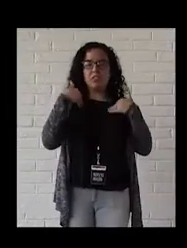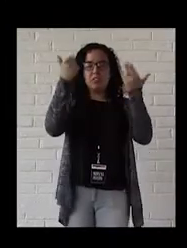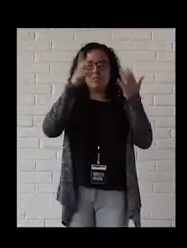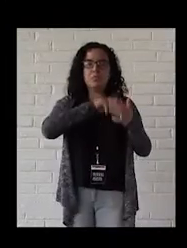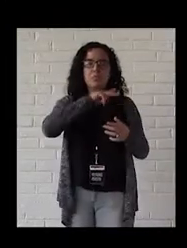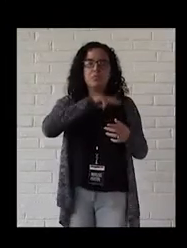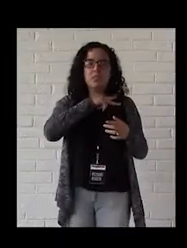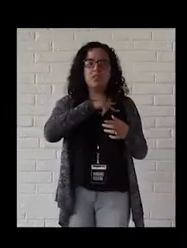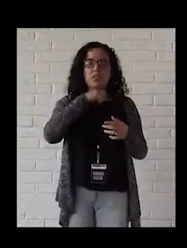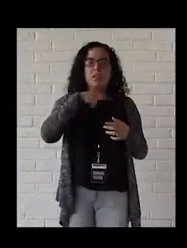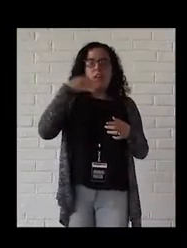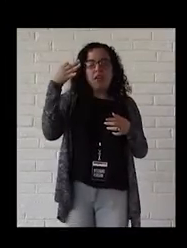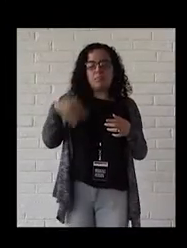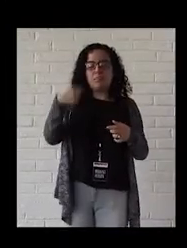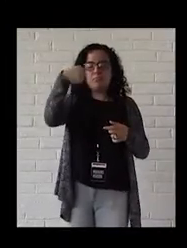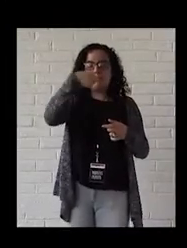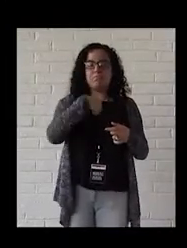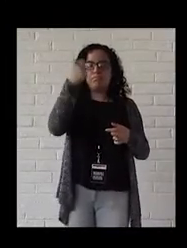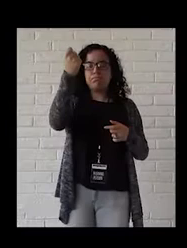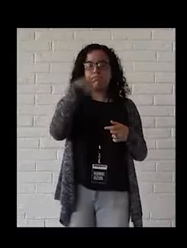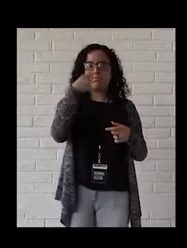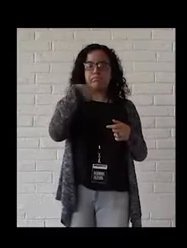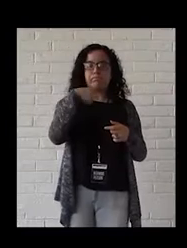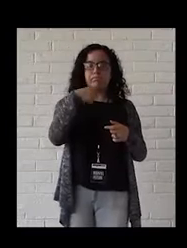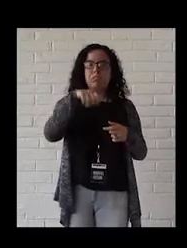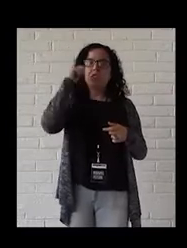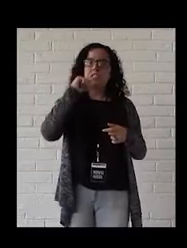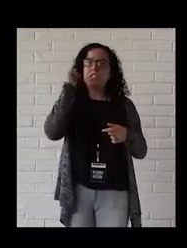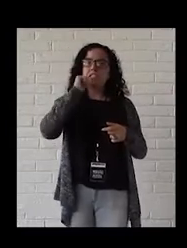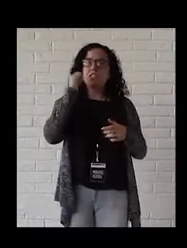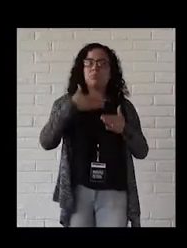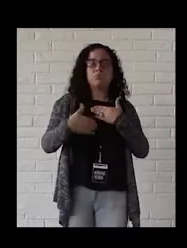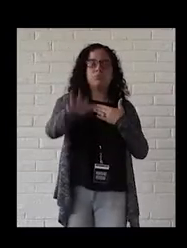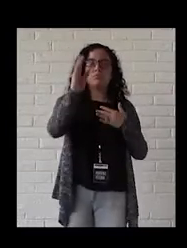de aceptarme a mí mismo en cada momento exactamente como soy.